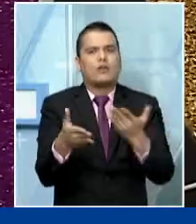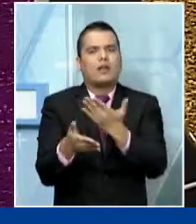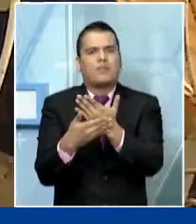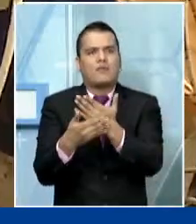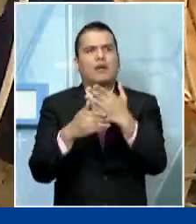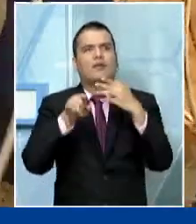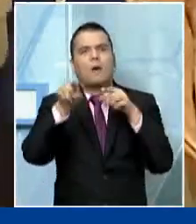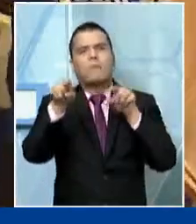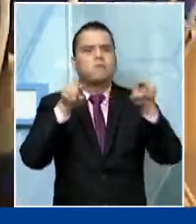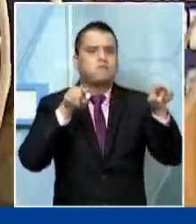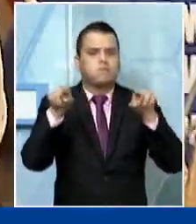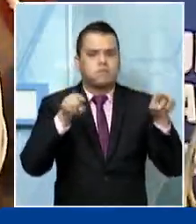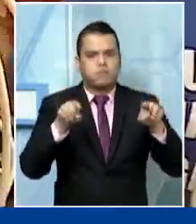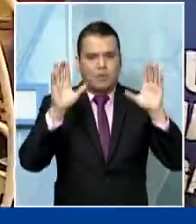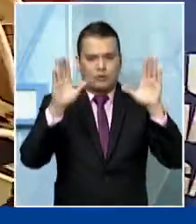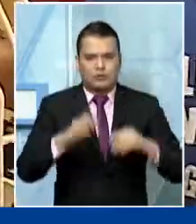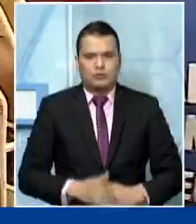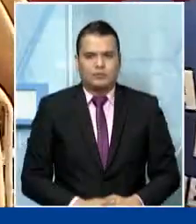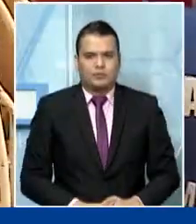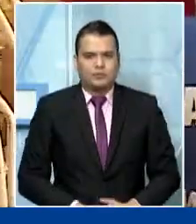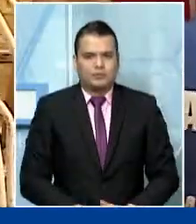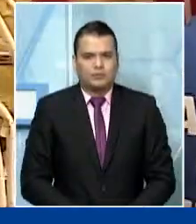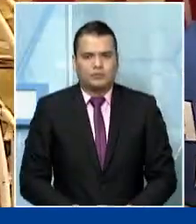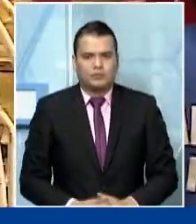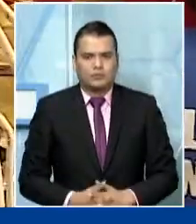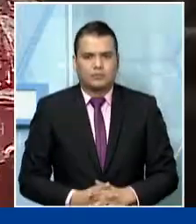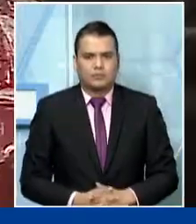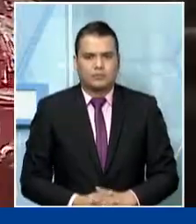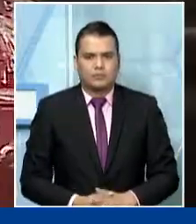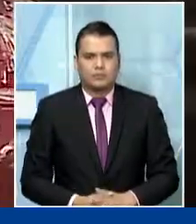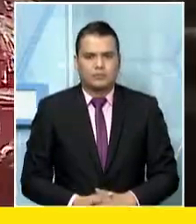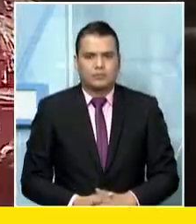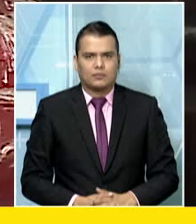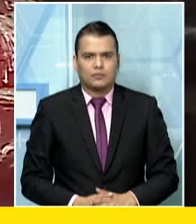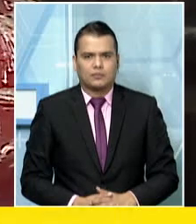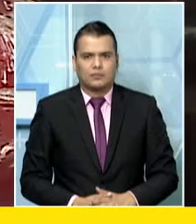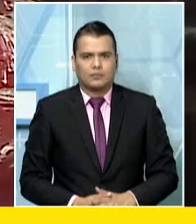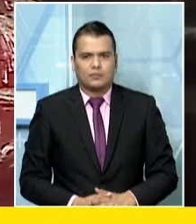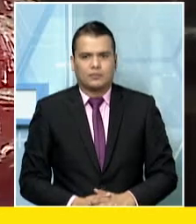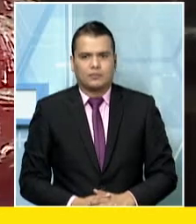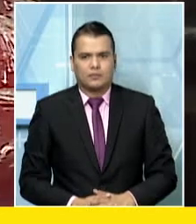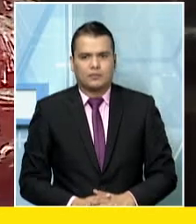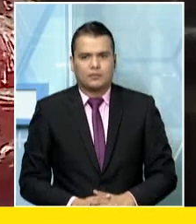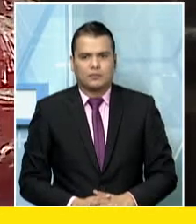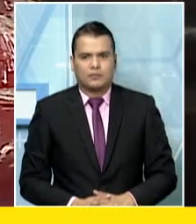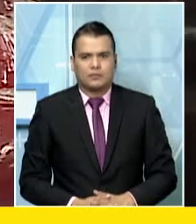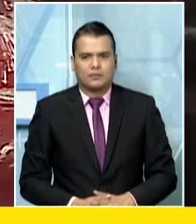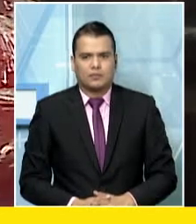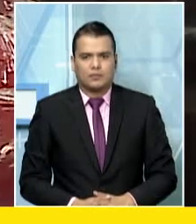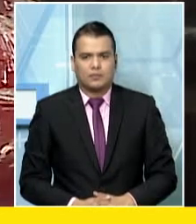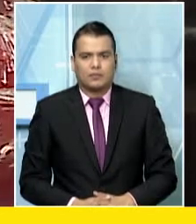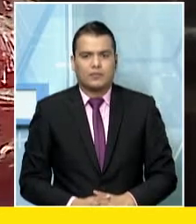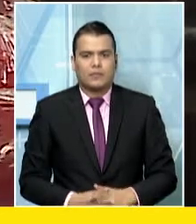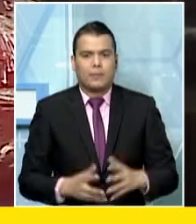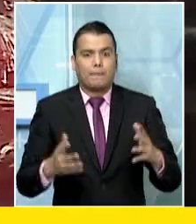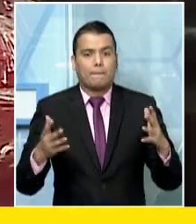de este show de luces. Va a haber caravanas todos los días, a excepción del día 24 y 31 de diciembre.